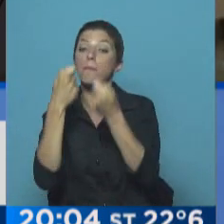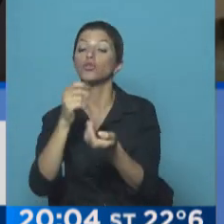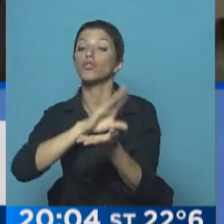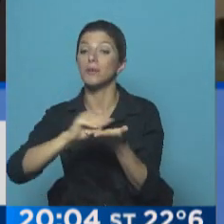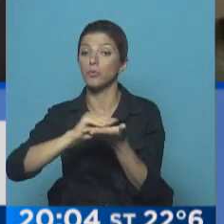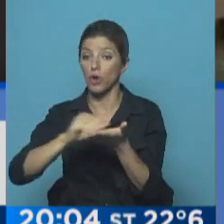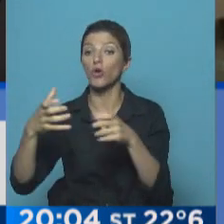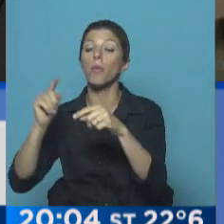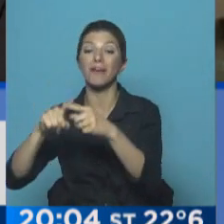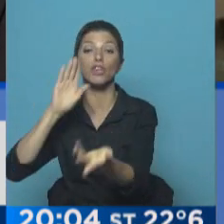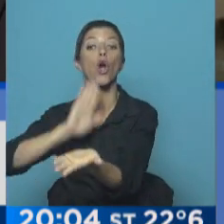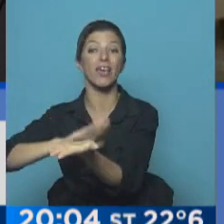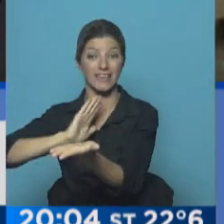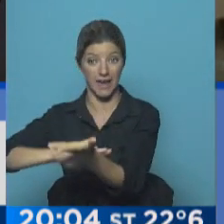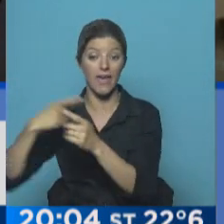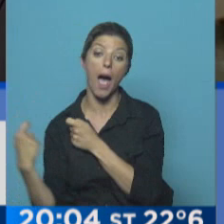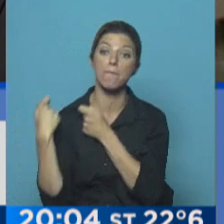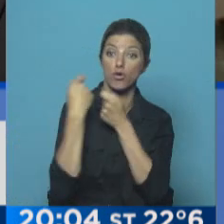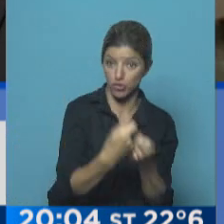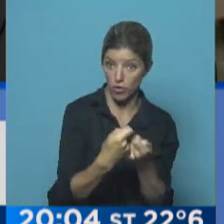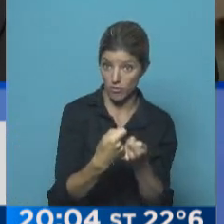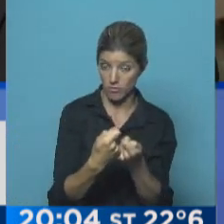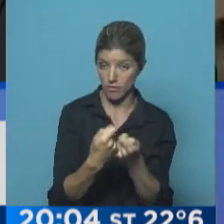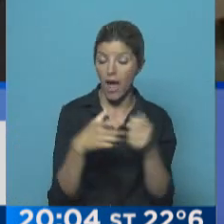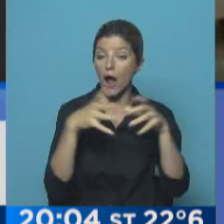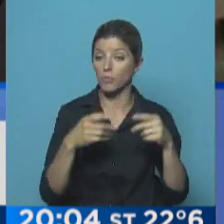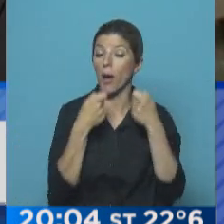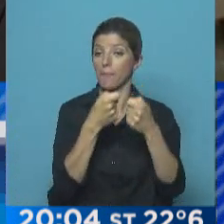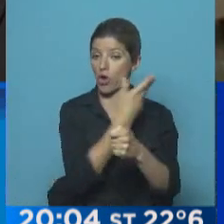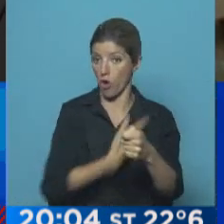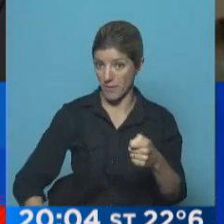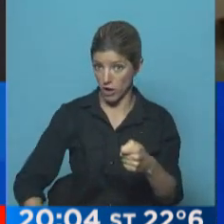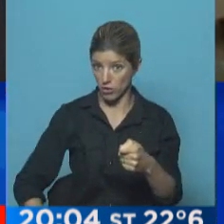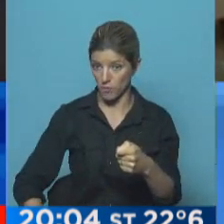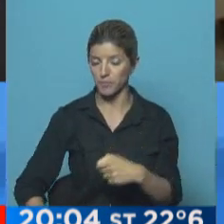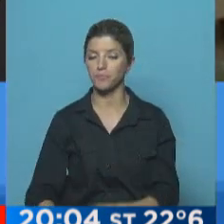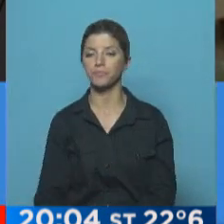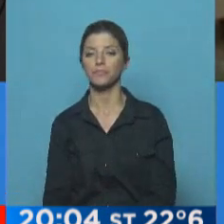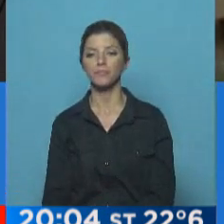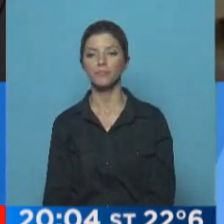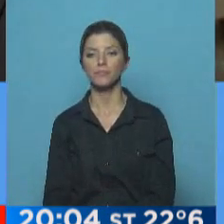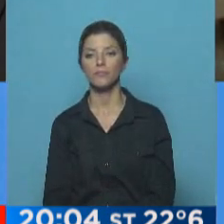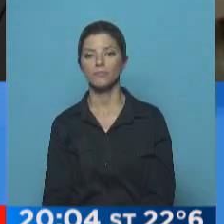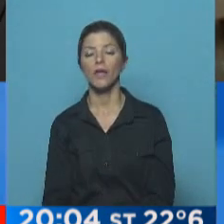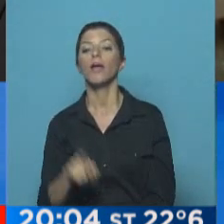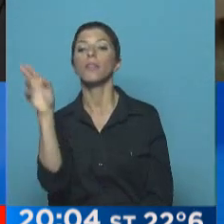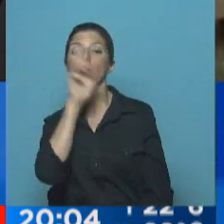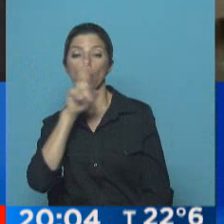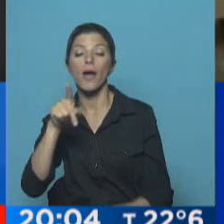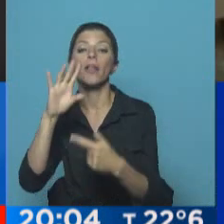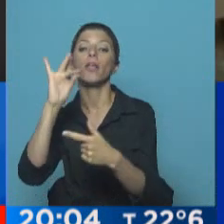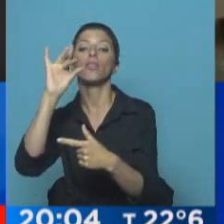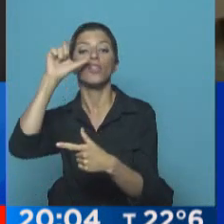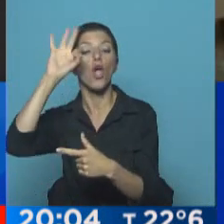izquierda, del Frente de Izquierda, del Partido de Victoria Donda, Unidad Popular y de Jorge Lozano